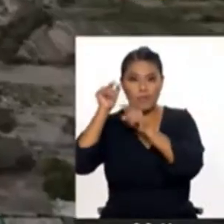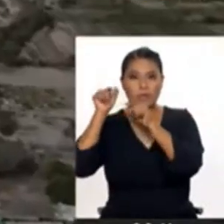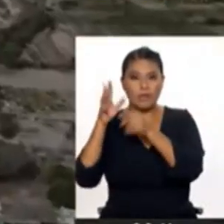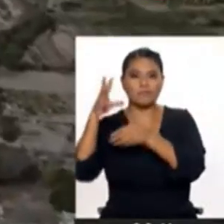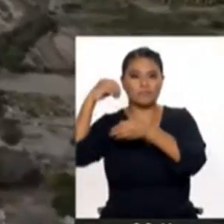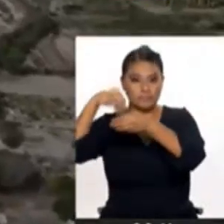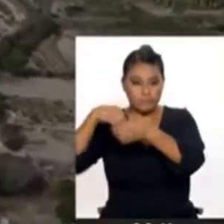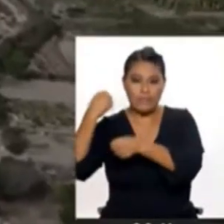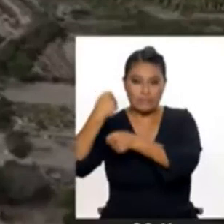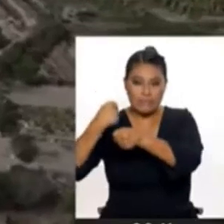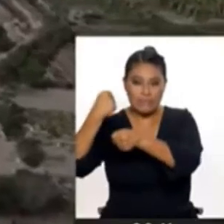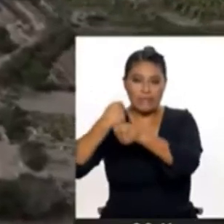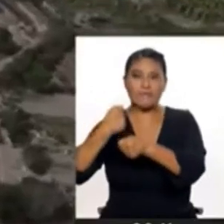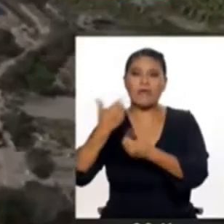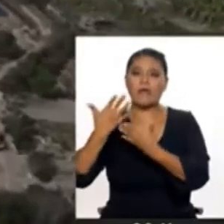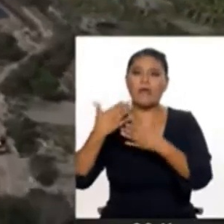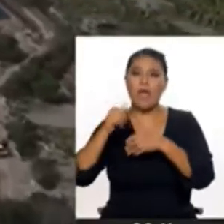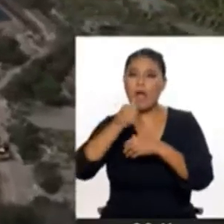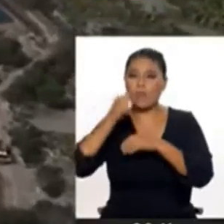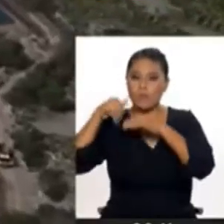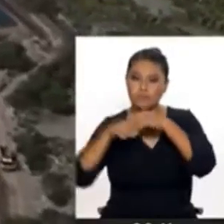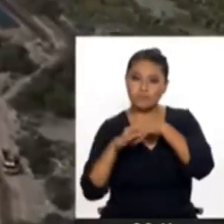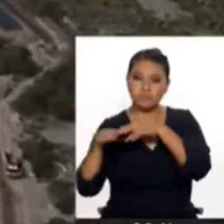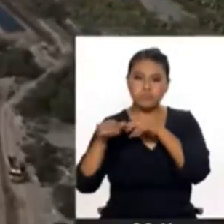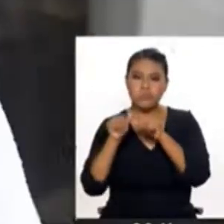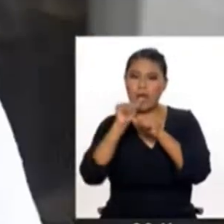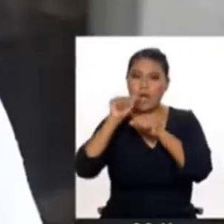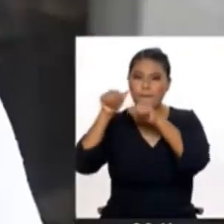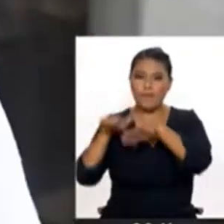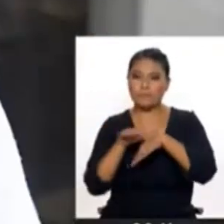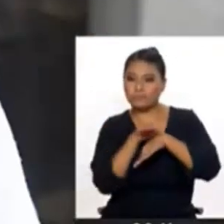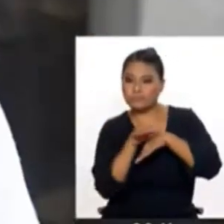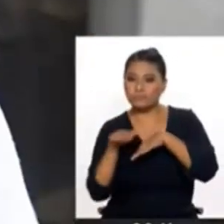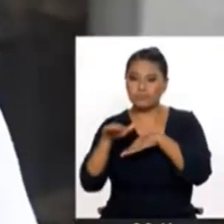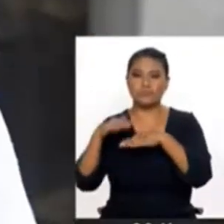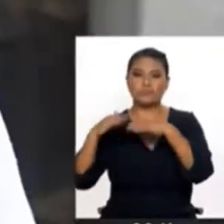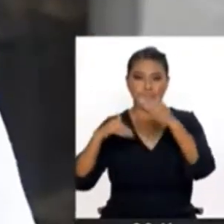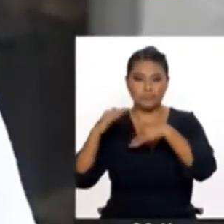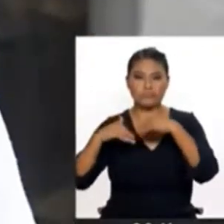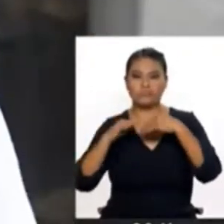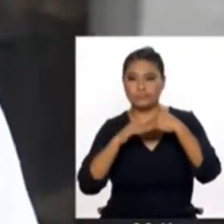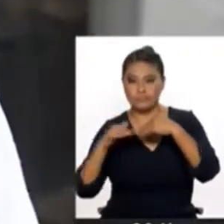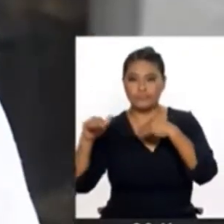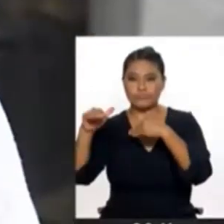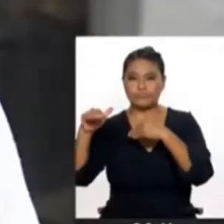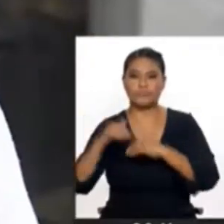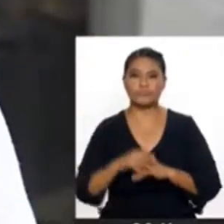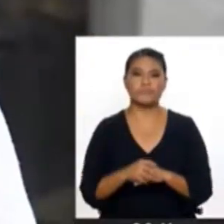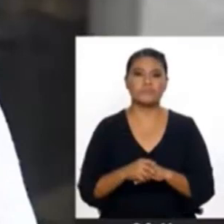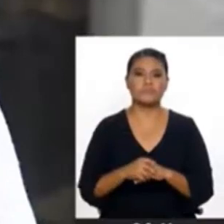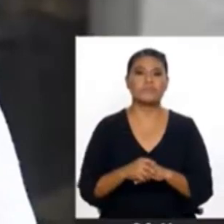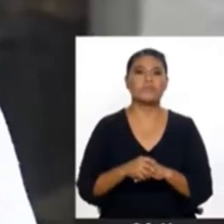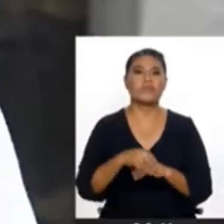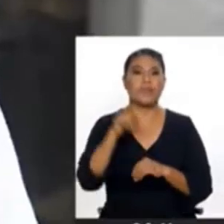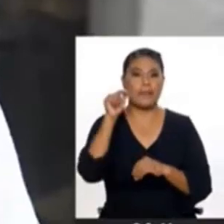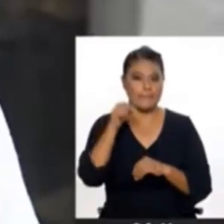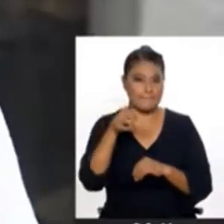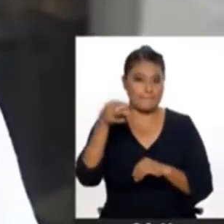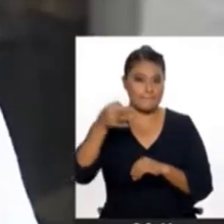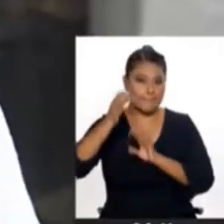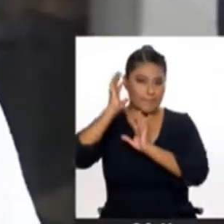va a trabajar la salida de las aguas del río piura hacia el mar esto finalmente se va a hacer cierta